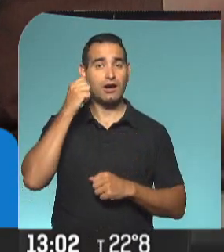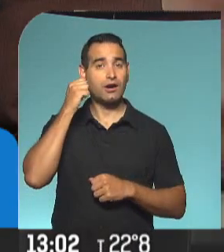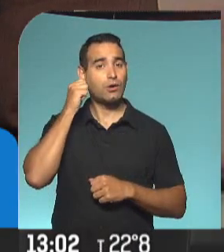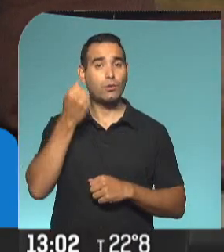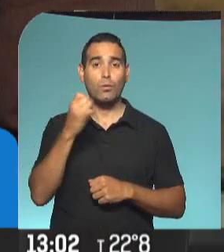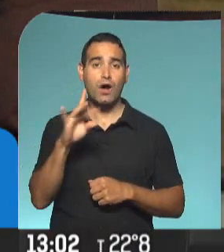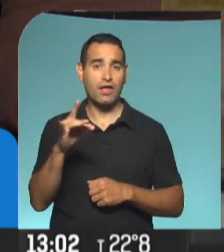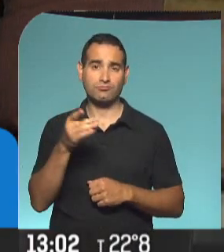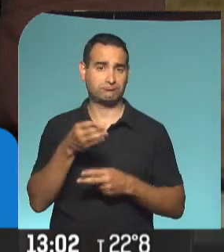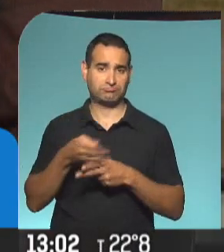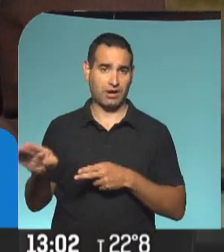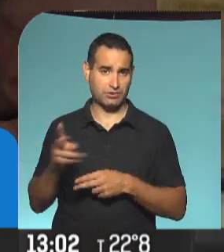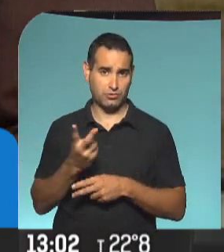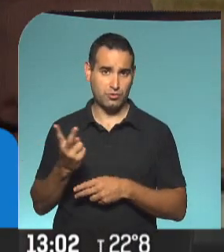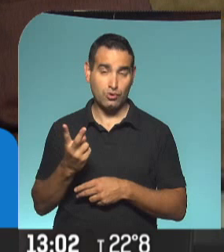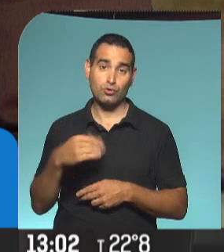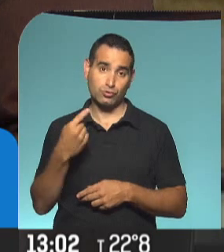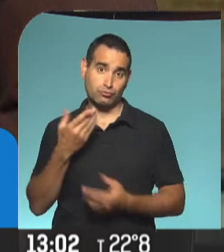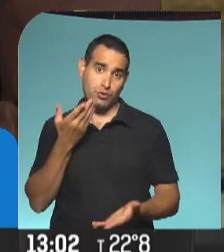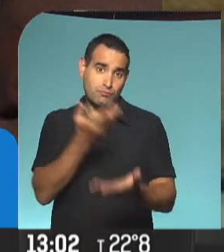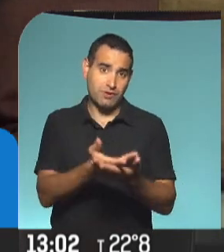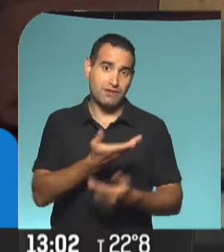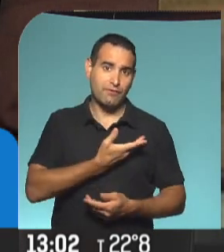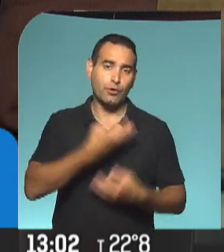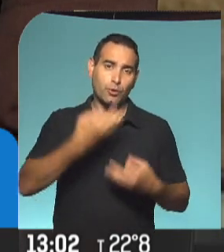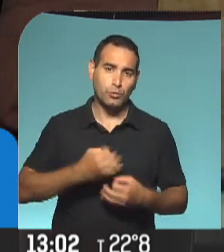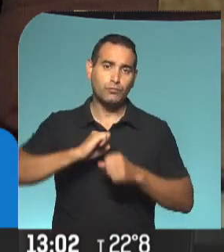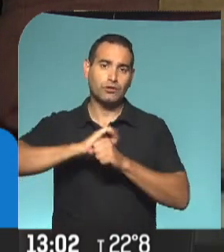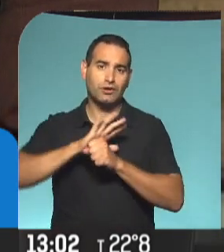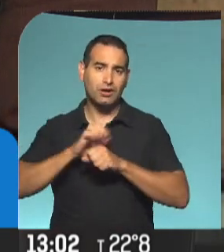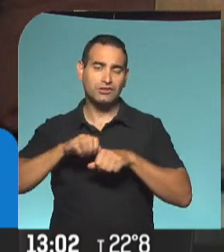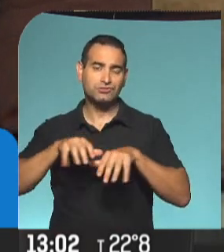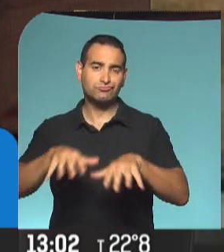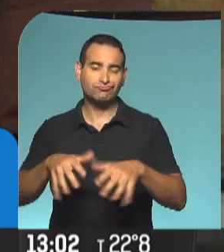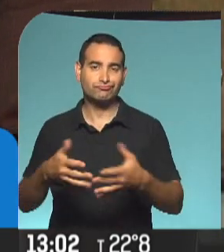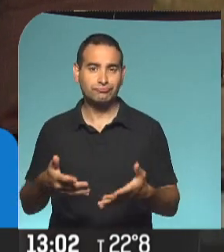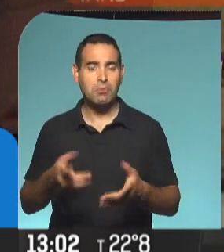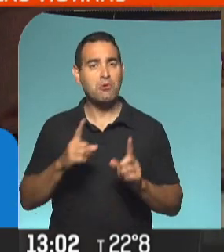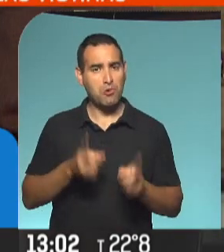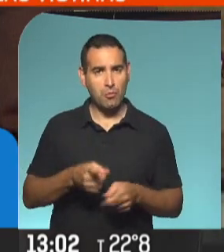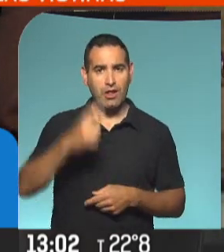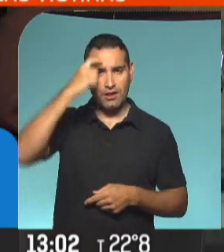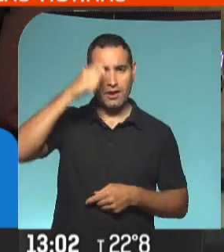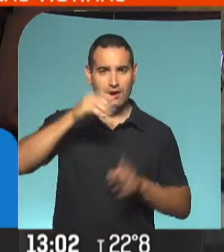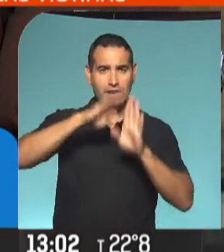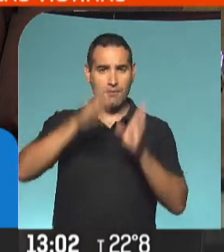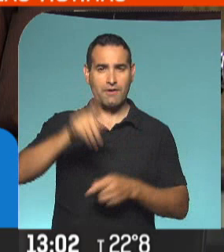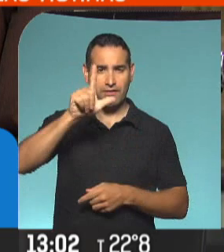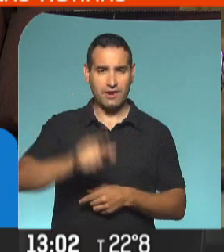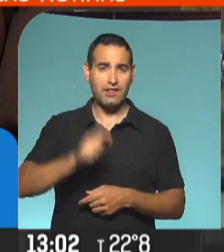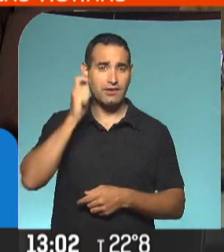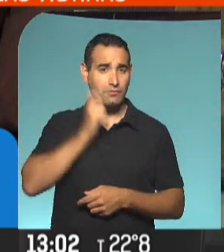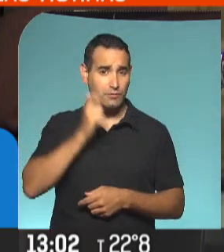allá por febrero del 2020, se nos vino la pandemia, y con muy buena predisposición de la Cámara Federal de Comodoro Rivadavia, que es